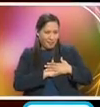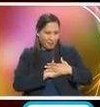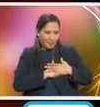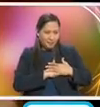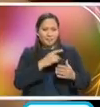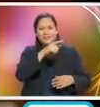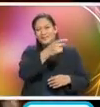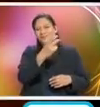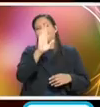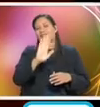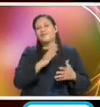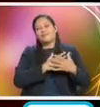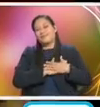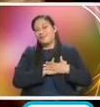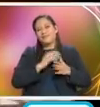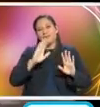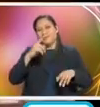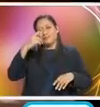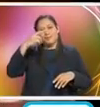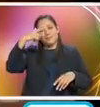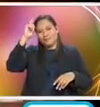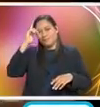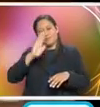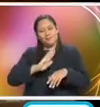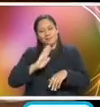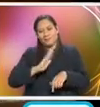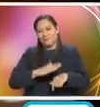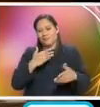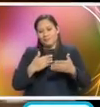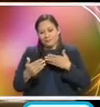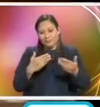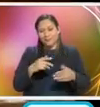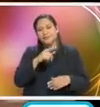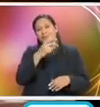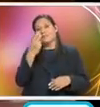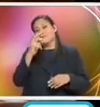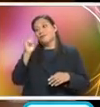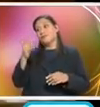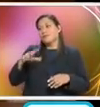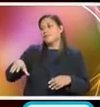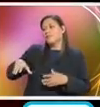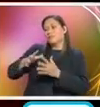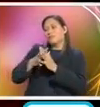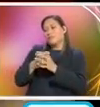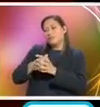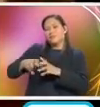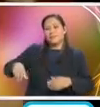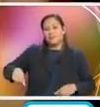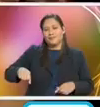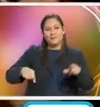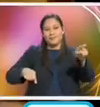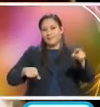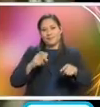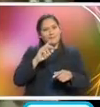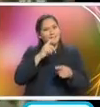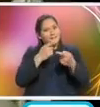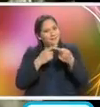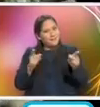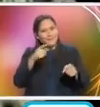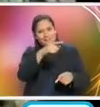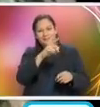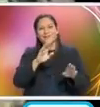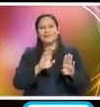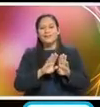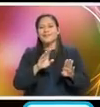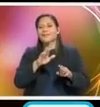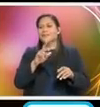más, ya, pues más moderno, más atrevido, ¿no? Porque los otros eran de, le agarraba yo la manita y pues aquí sí Alejandra está contando. El